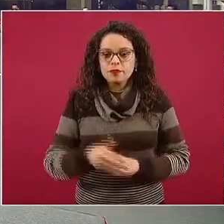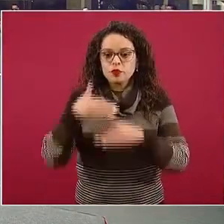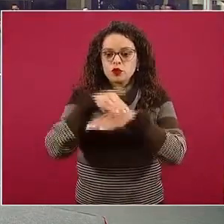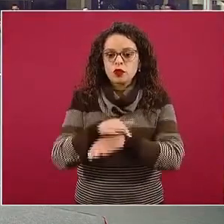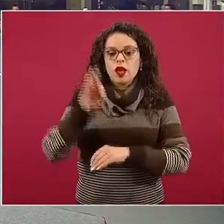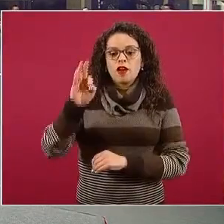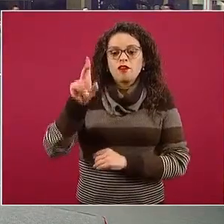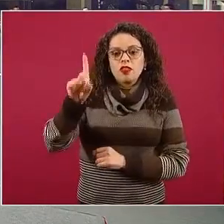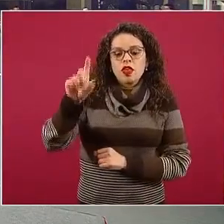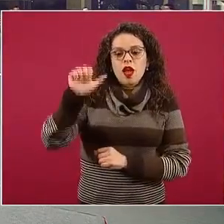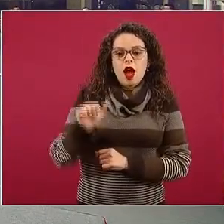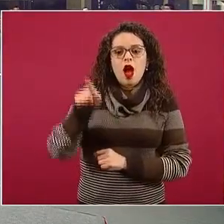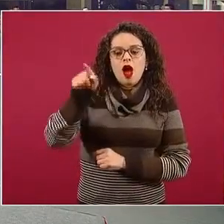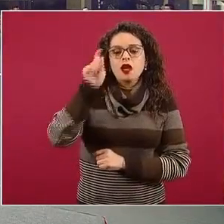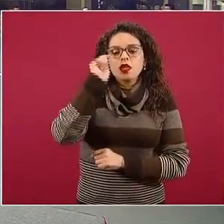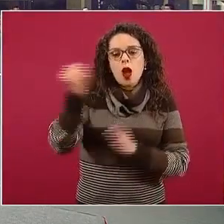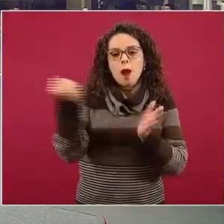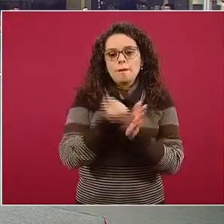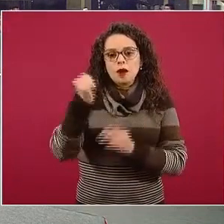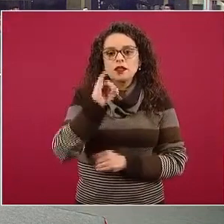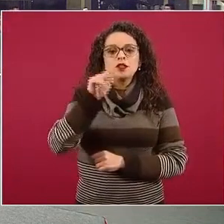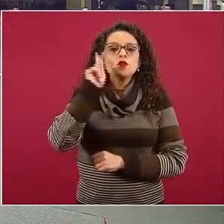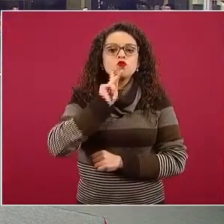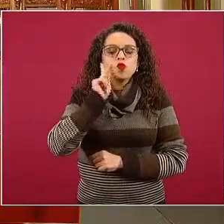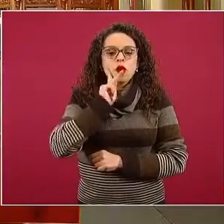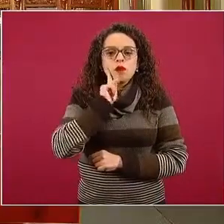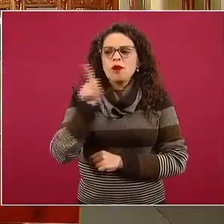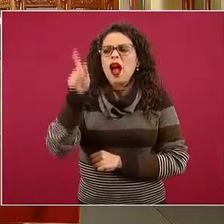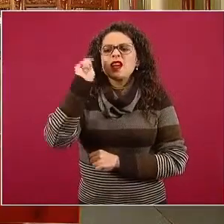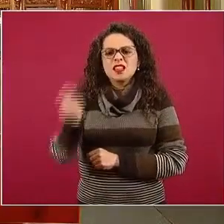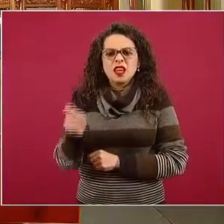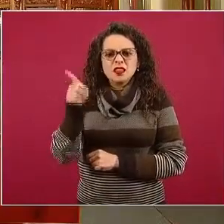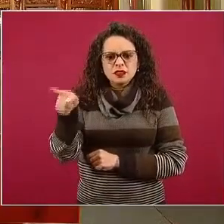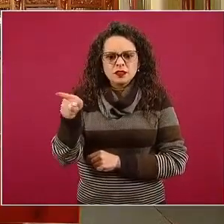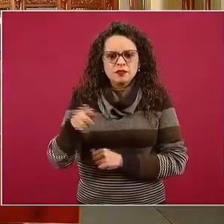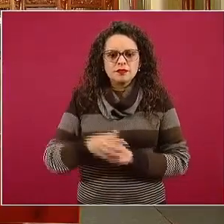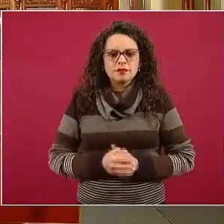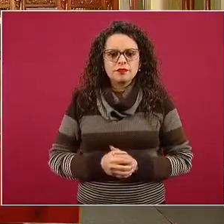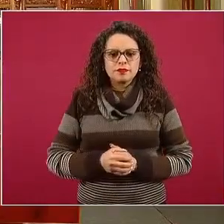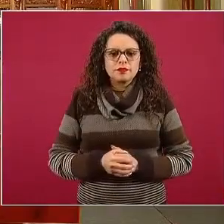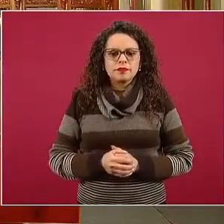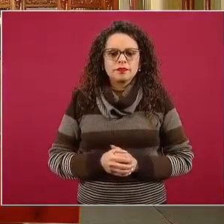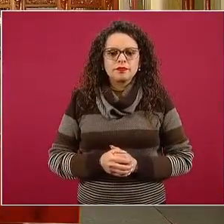aprobación reciente de pruebas. Lo que aprobó la FDA, la Agencia de Fármacos y